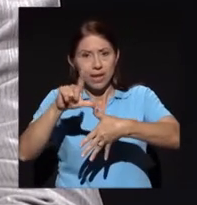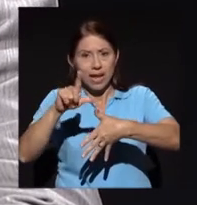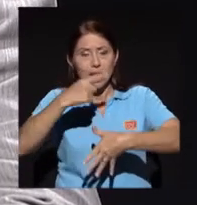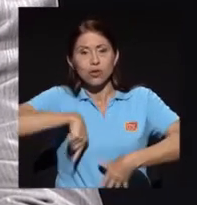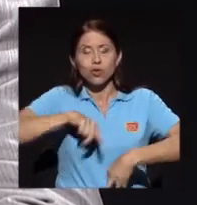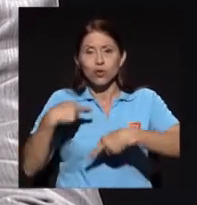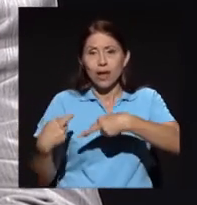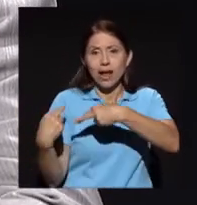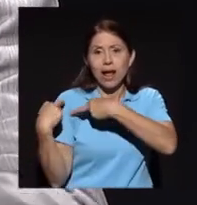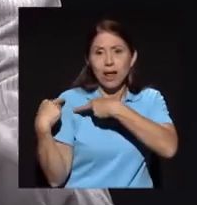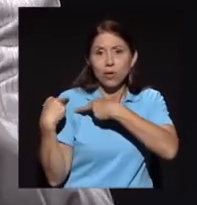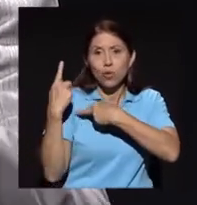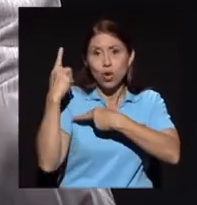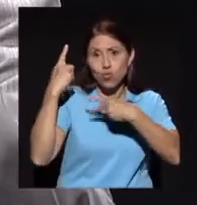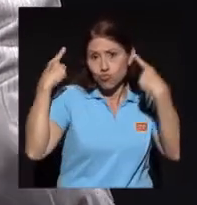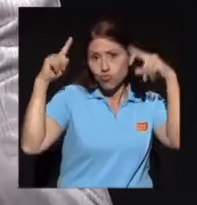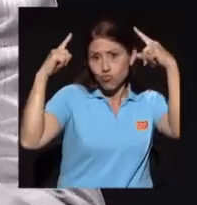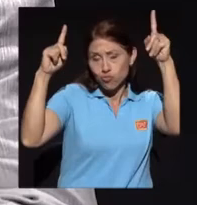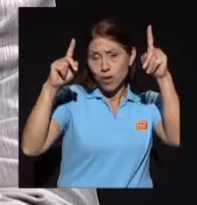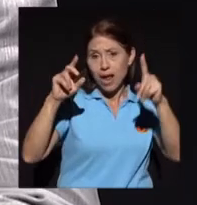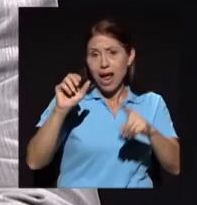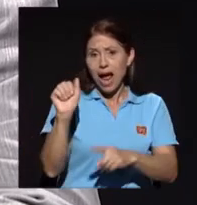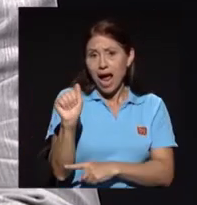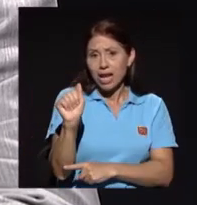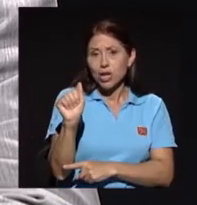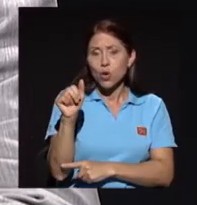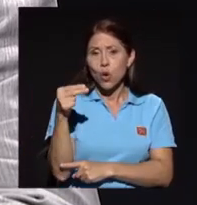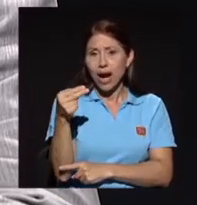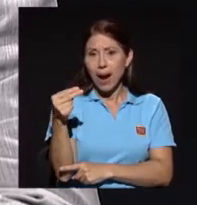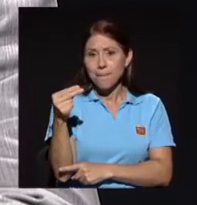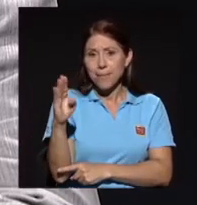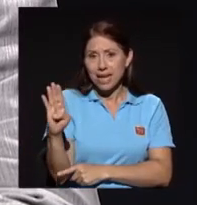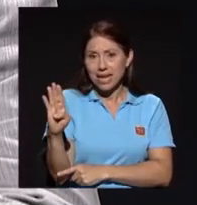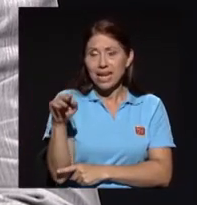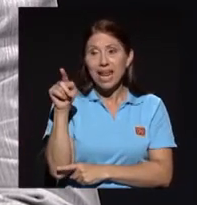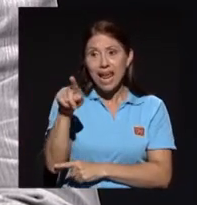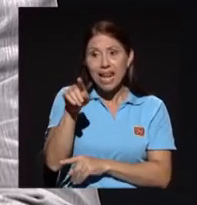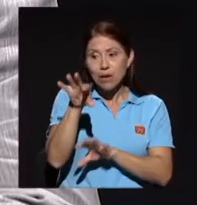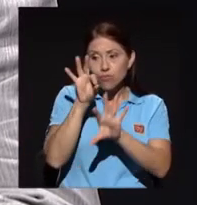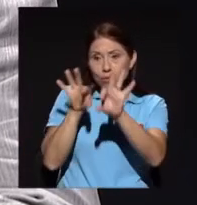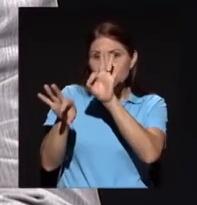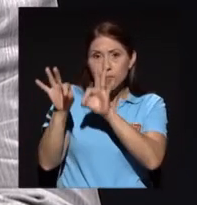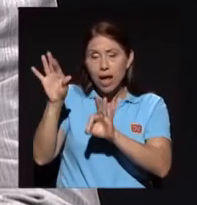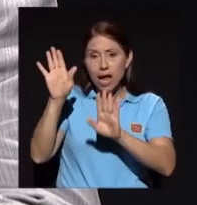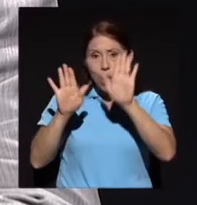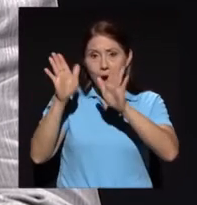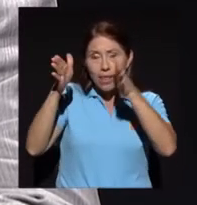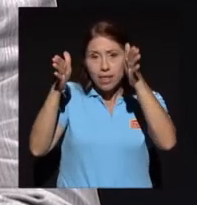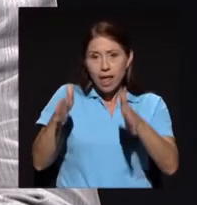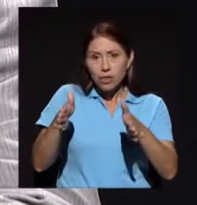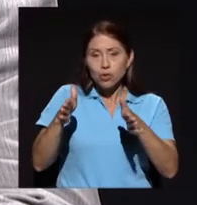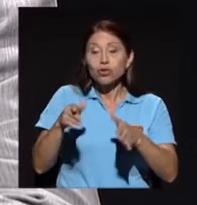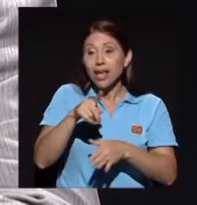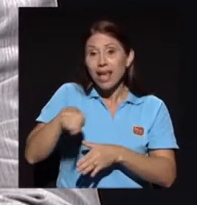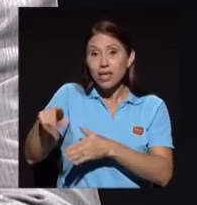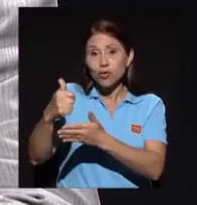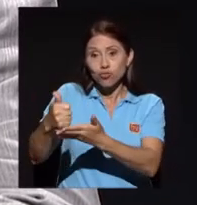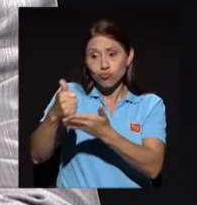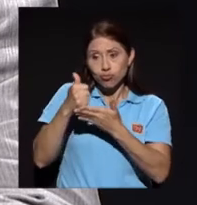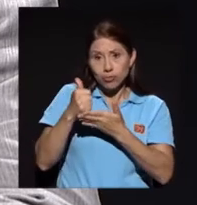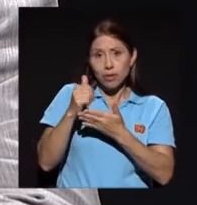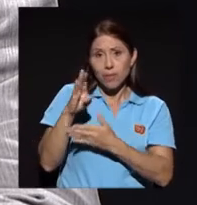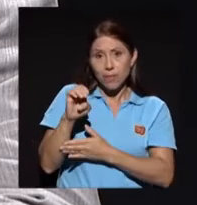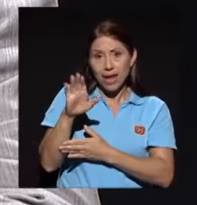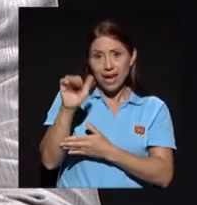Arnold Harberger, quien era quien seleccionaba a los candidatos, y pues tuve la fortuna de recibir una beca por parte de ellos y que me